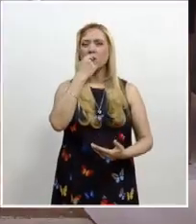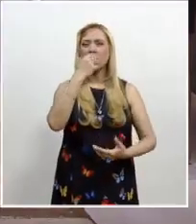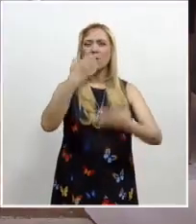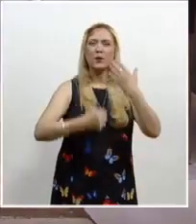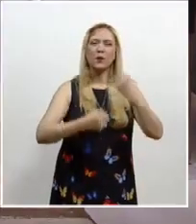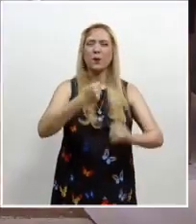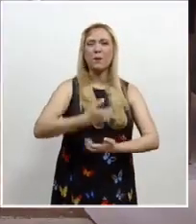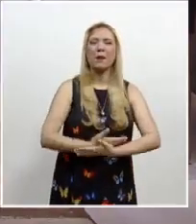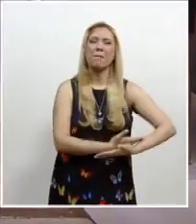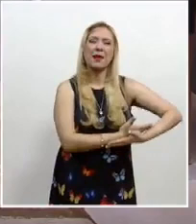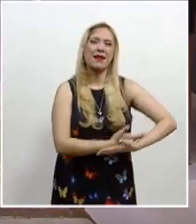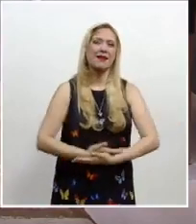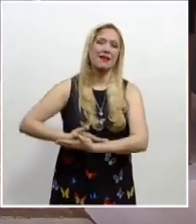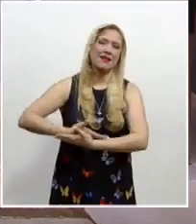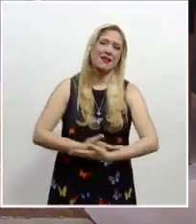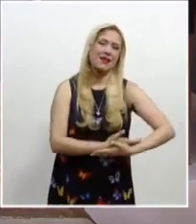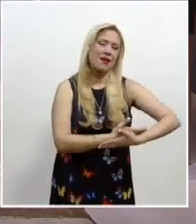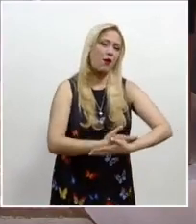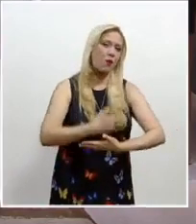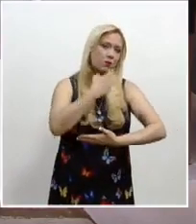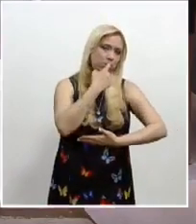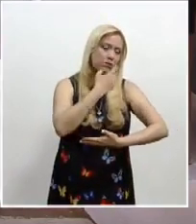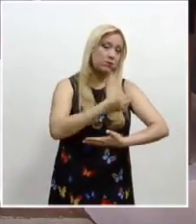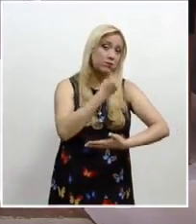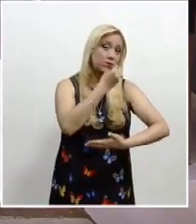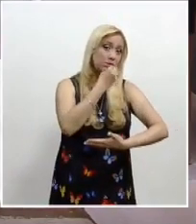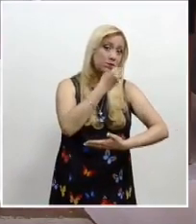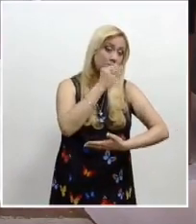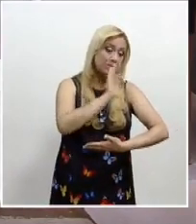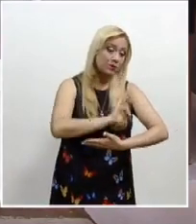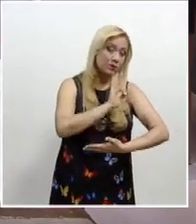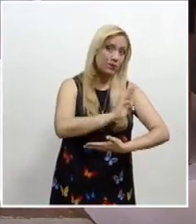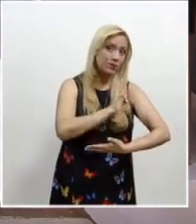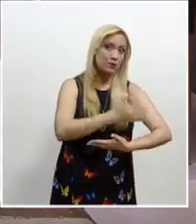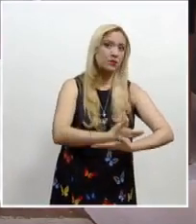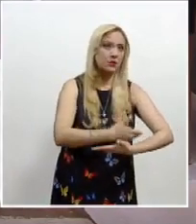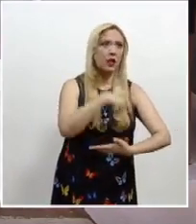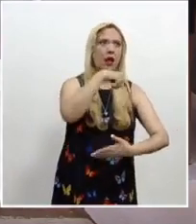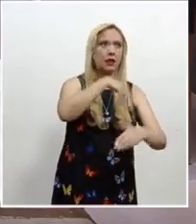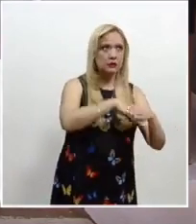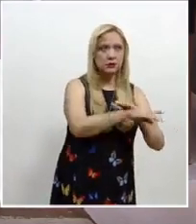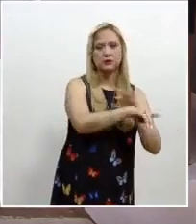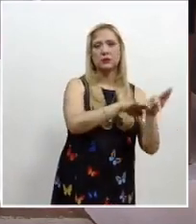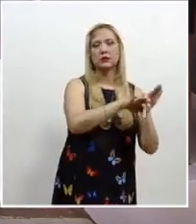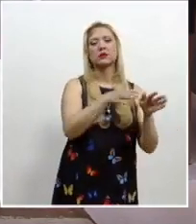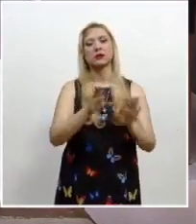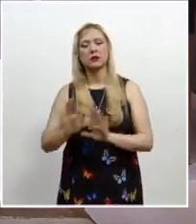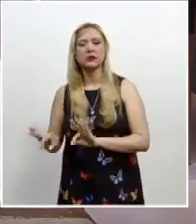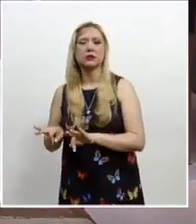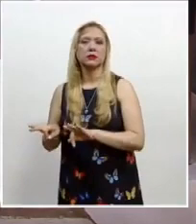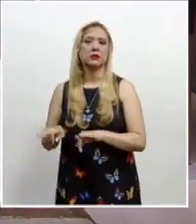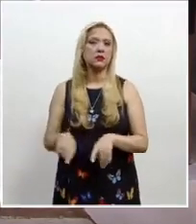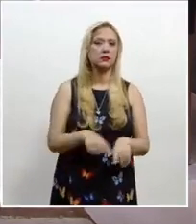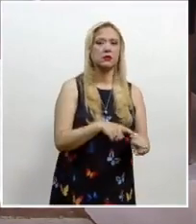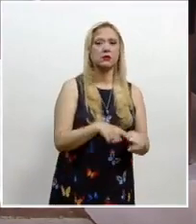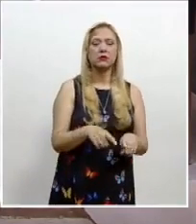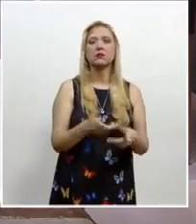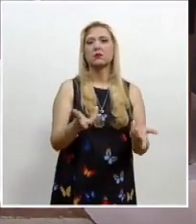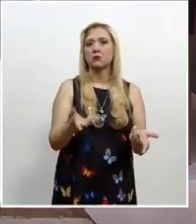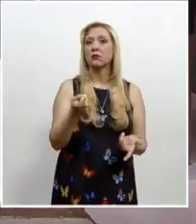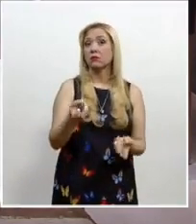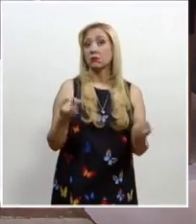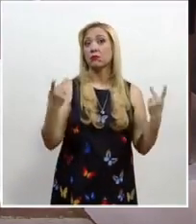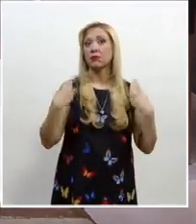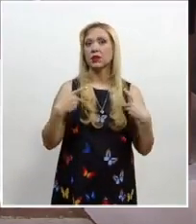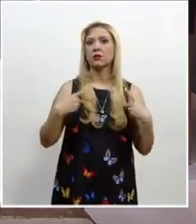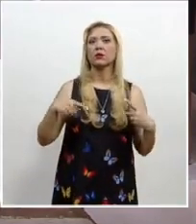pues ser económicamente activa, pero también tener el cuidado necesario con las